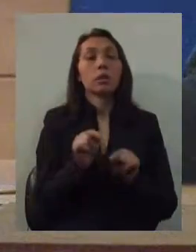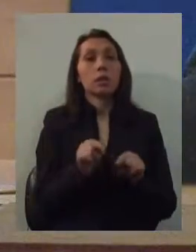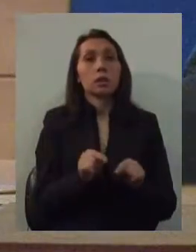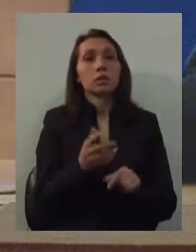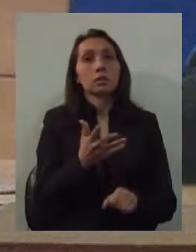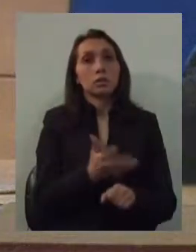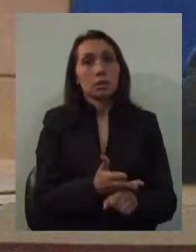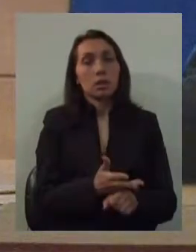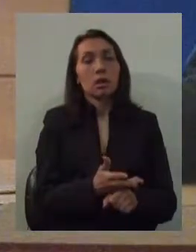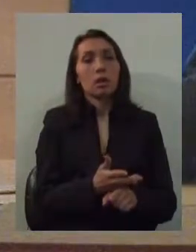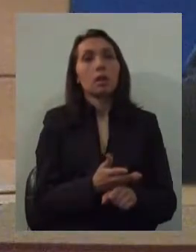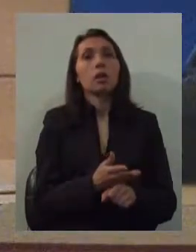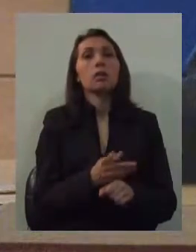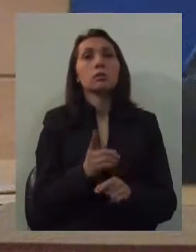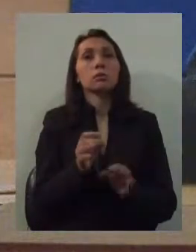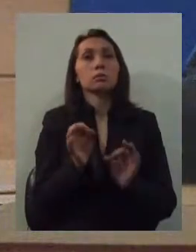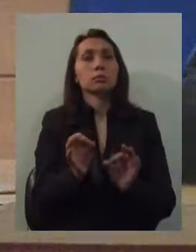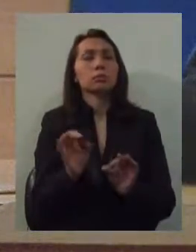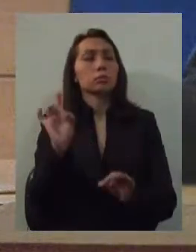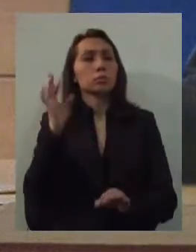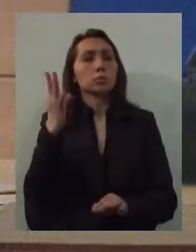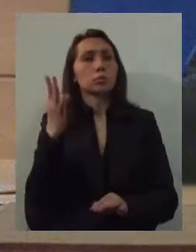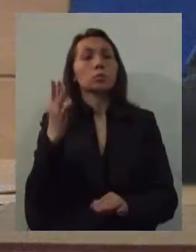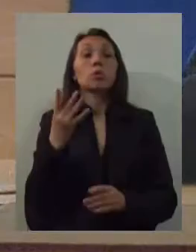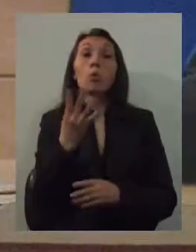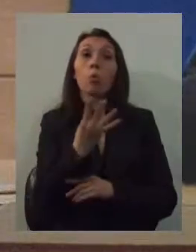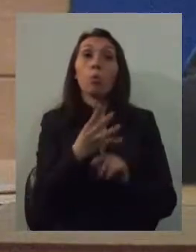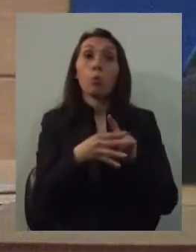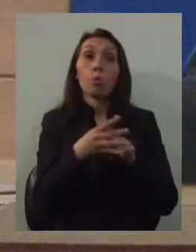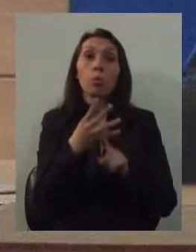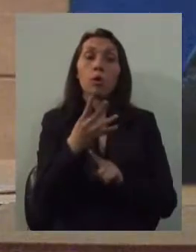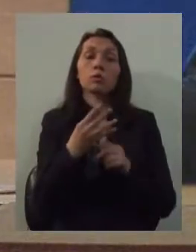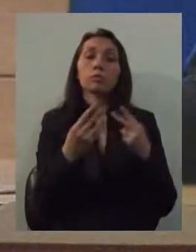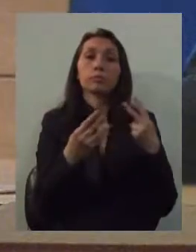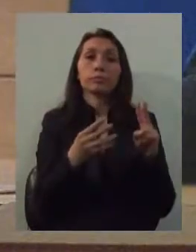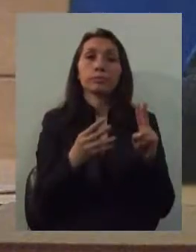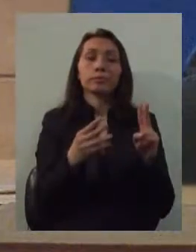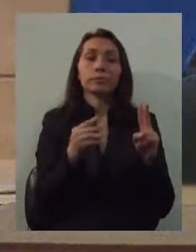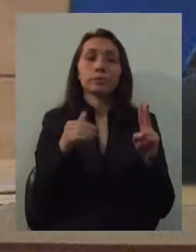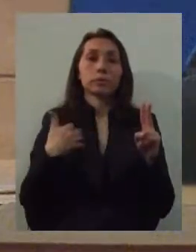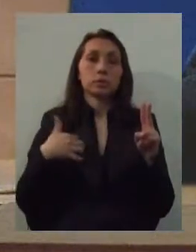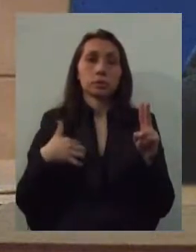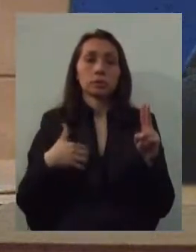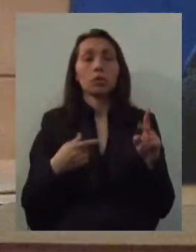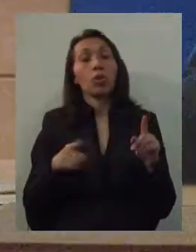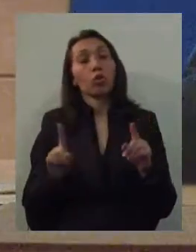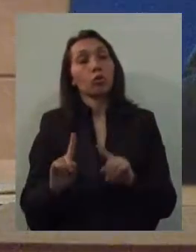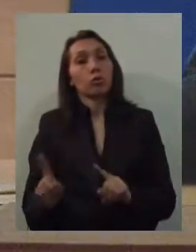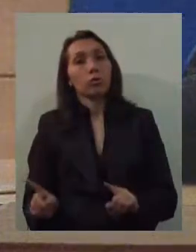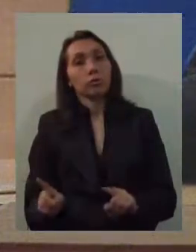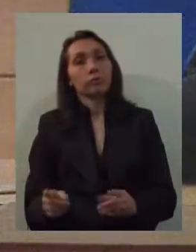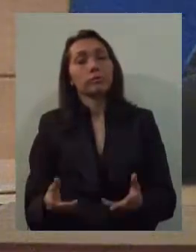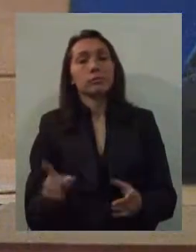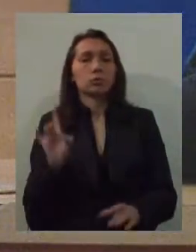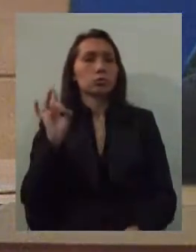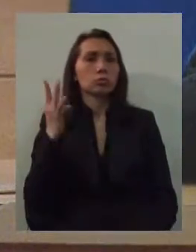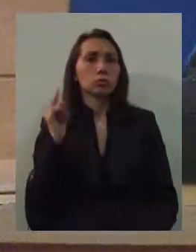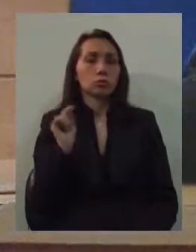tendrá la jurisdicción exclusiva, mientras que los otros cuatro casos son de jurisdicción exclusiva argentina, ¿no?